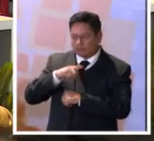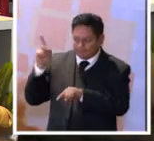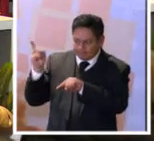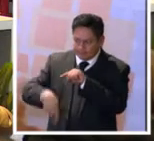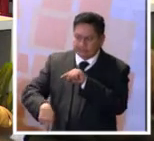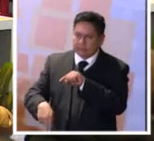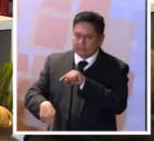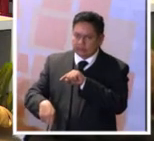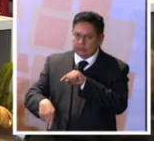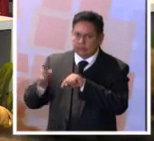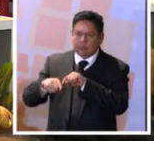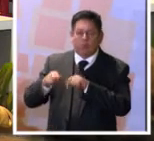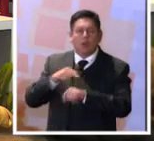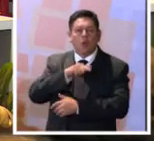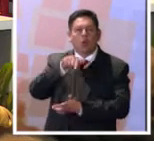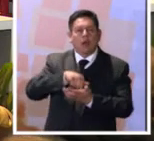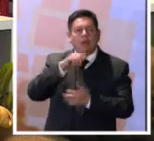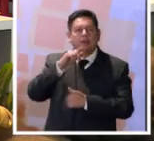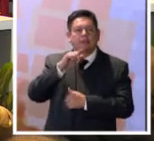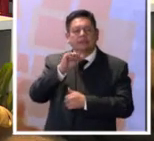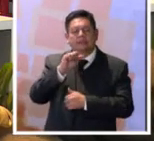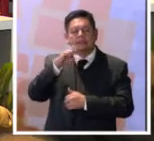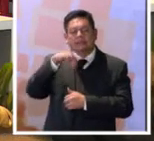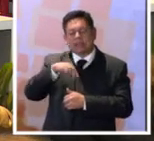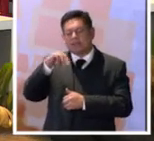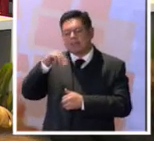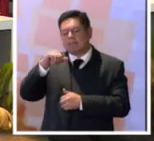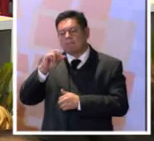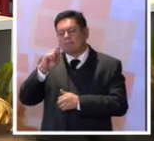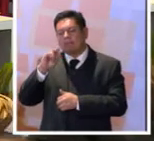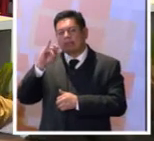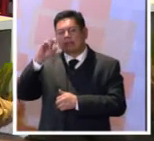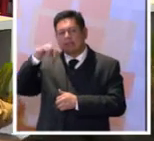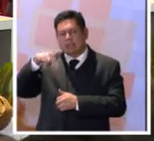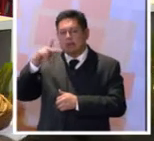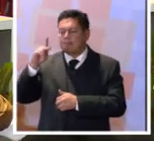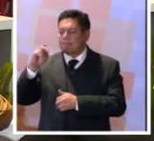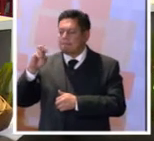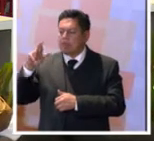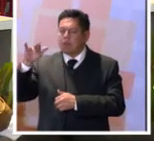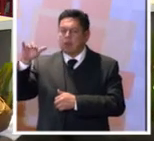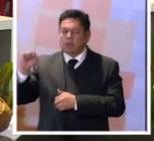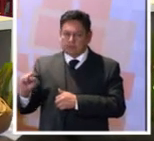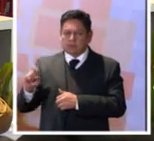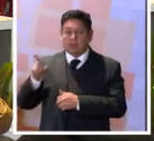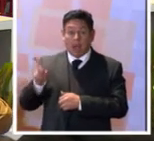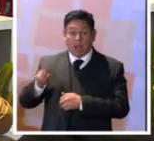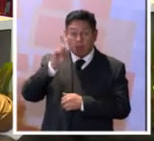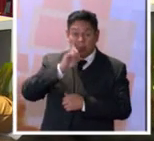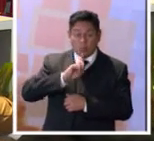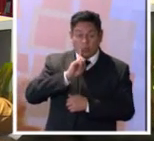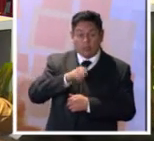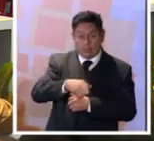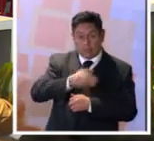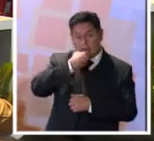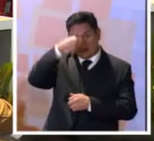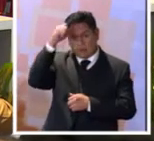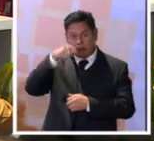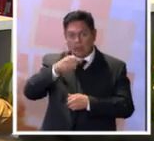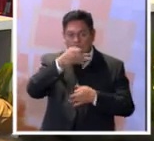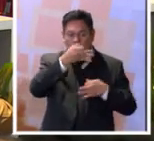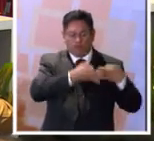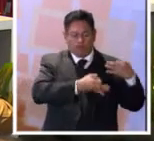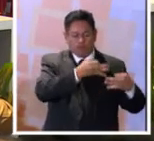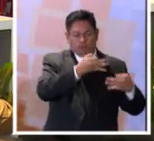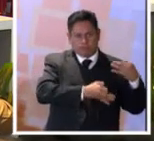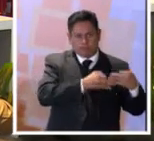este año en San Martín Peras. Precisamente la actora lo que fue a expresar ante el tribunal local y